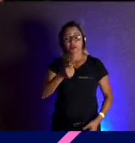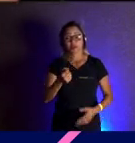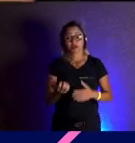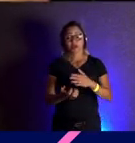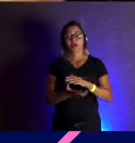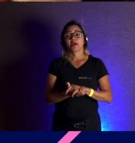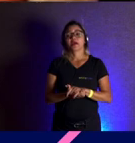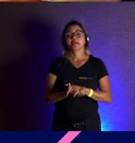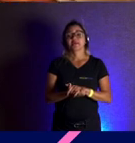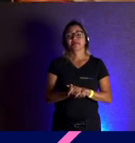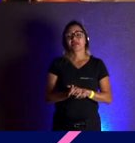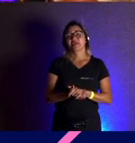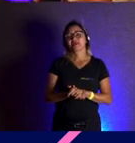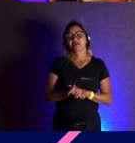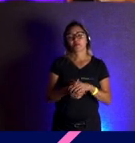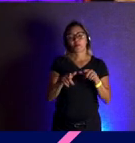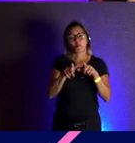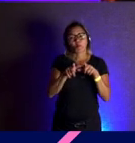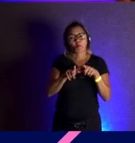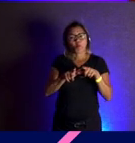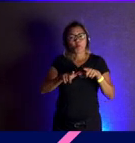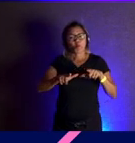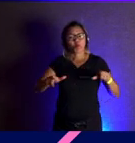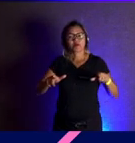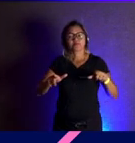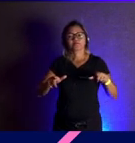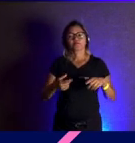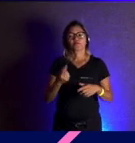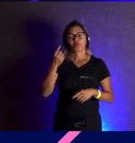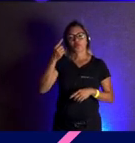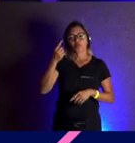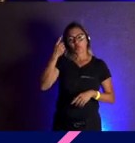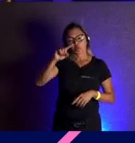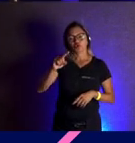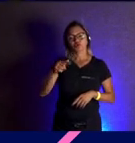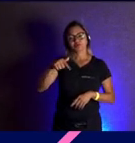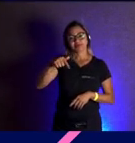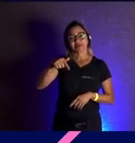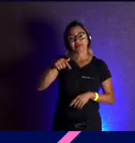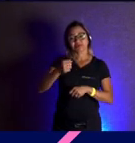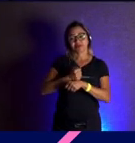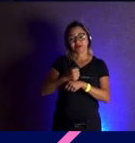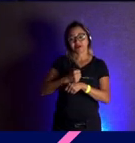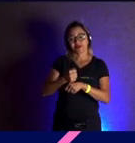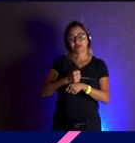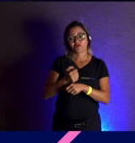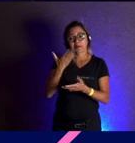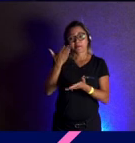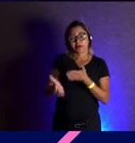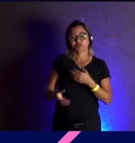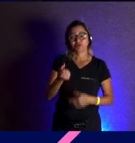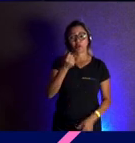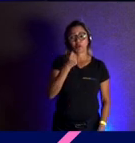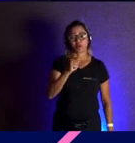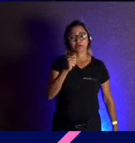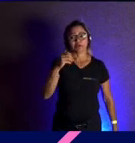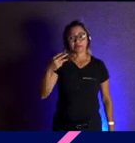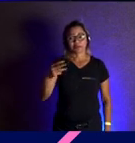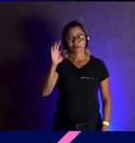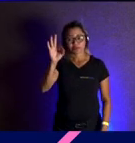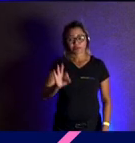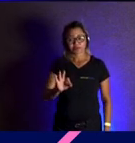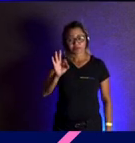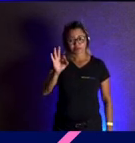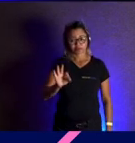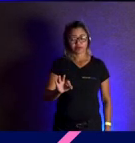Para darles una idea, en los últimos 7 años se ha perdido el 83% de los medios impresos.